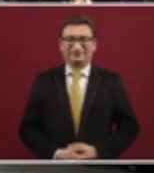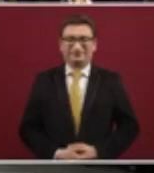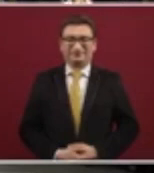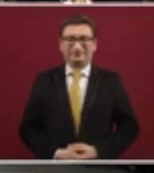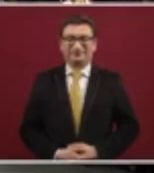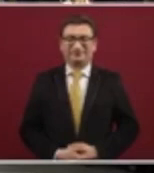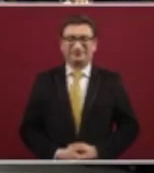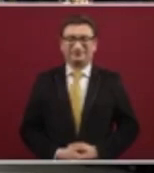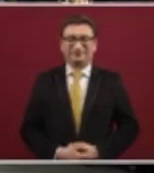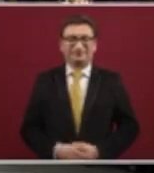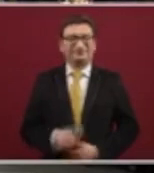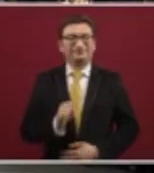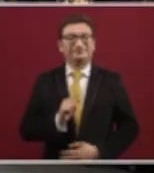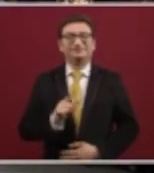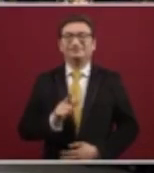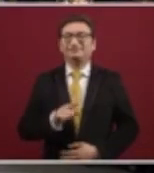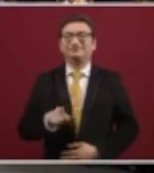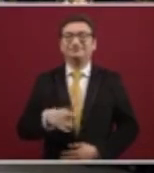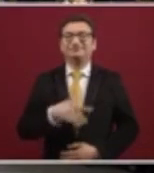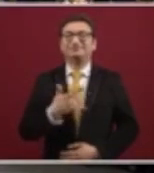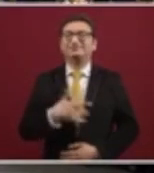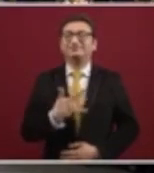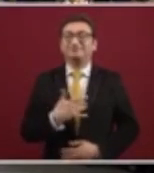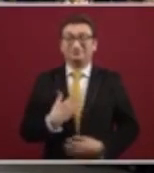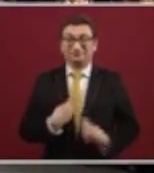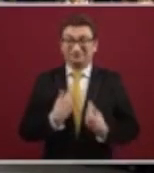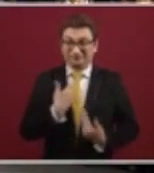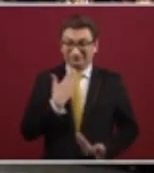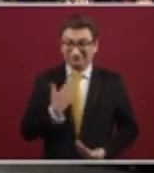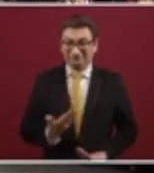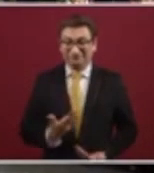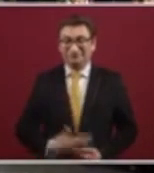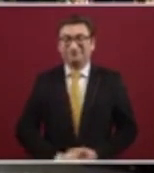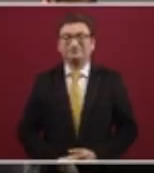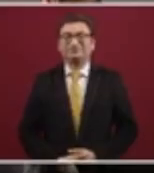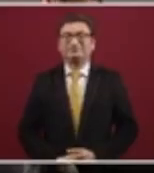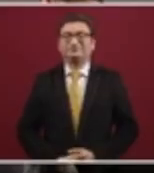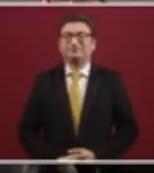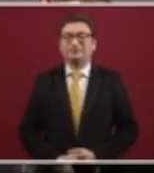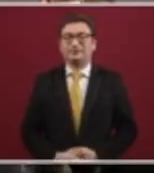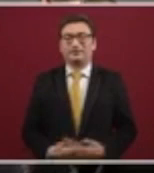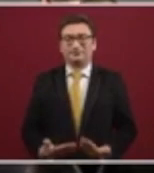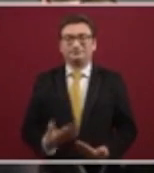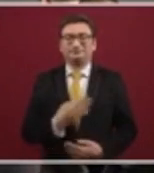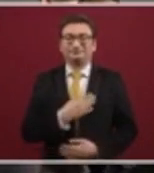¿Qué tal? ¿Cómo les trata la vida? Qué bien. Bueno,